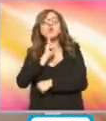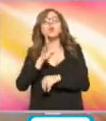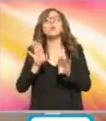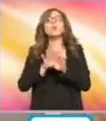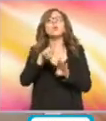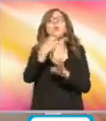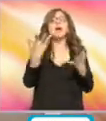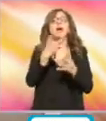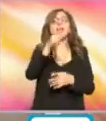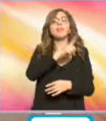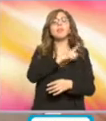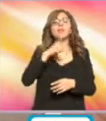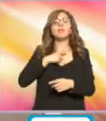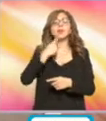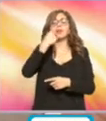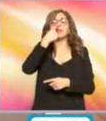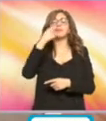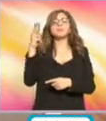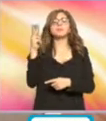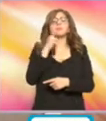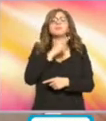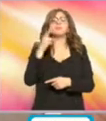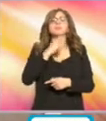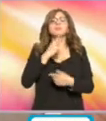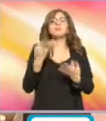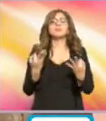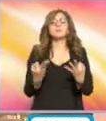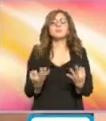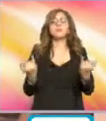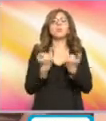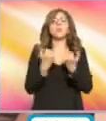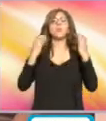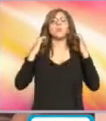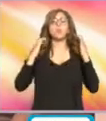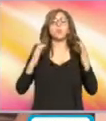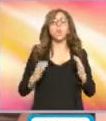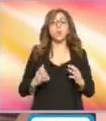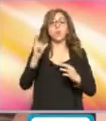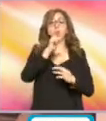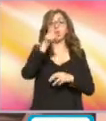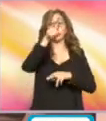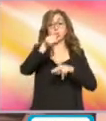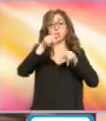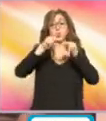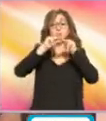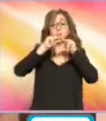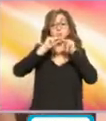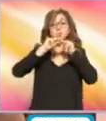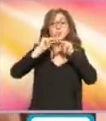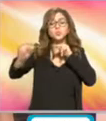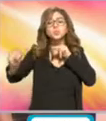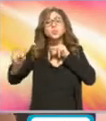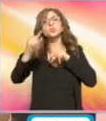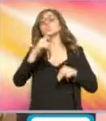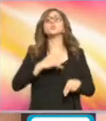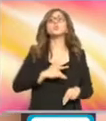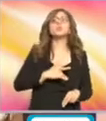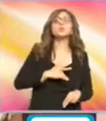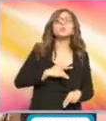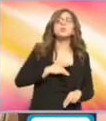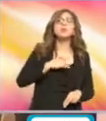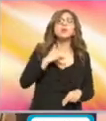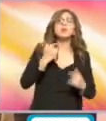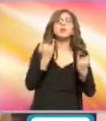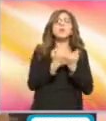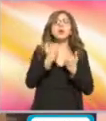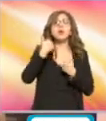de tener este contacto y este control de tu cuerpo para tú eyacular en el momento que quieres, teniendo experiencias orgásmicas que están en